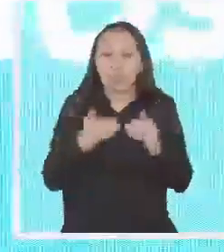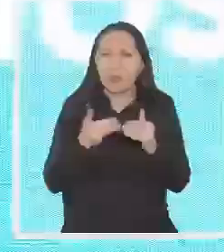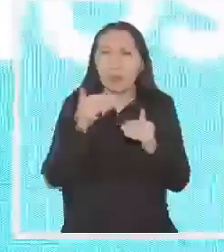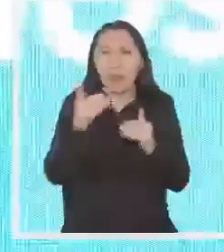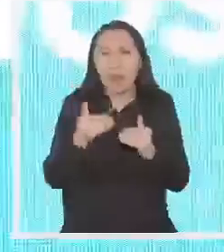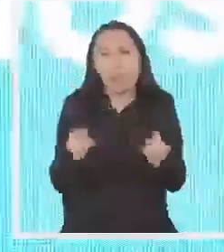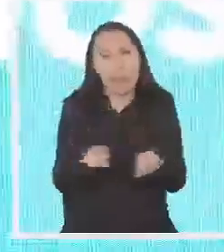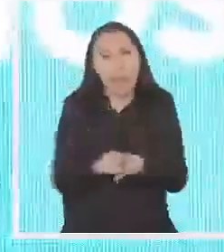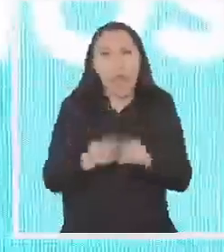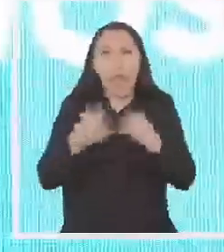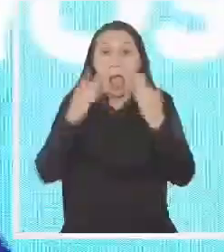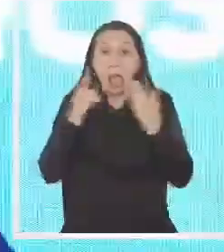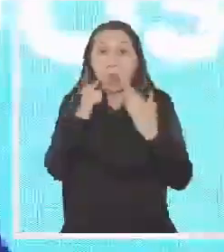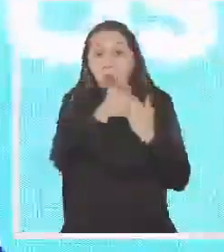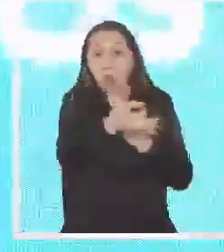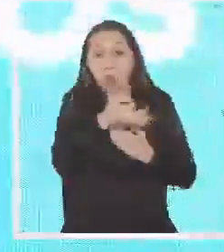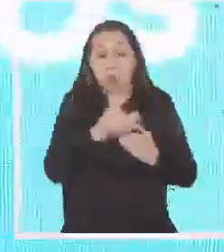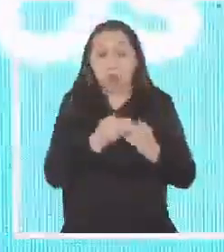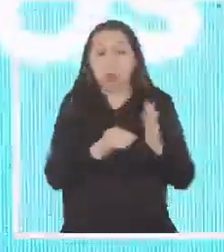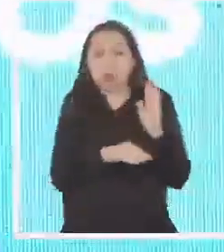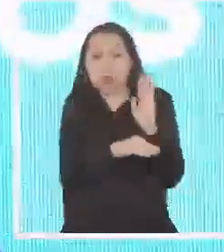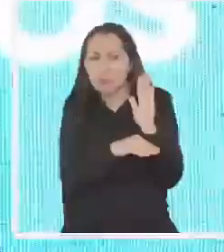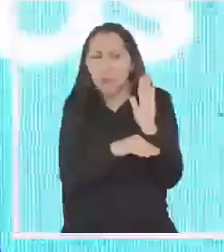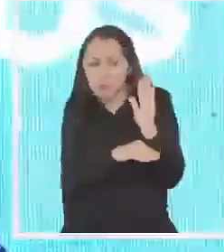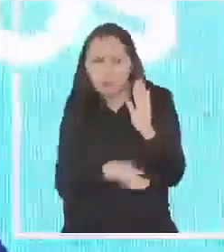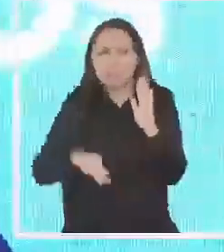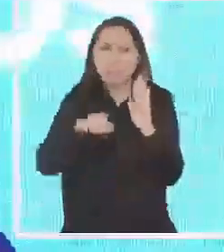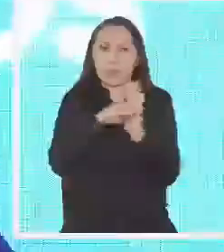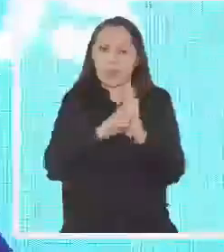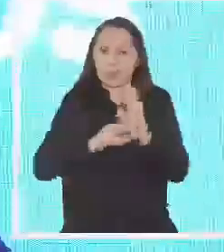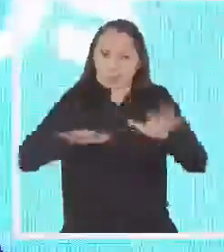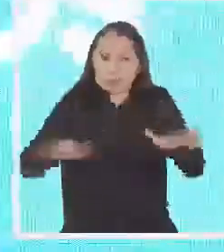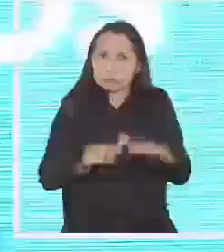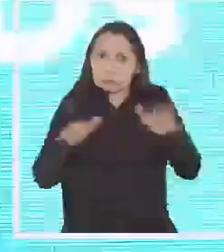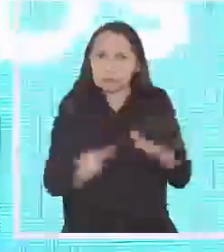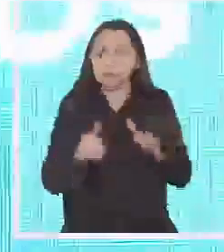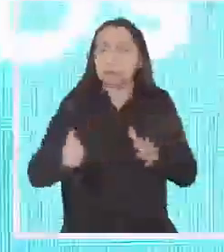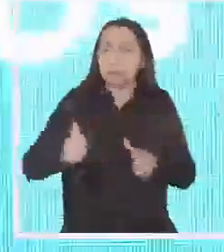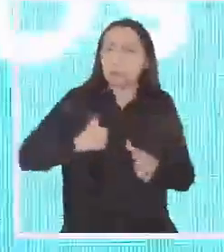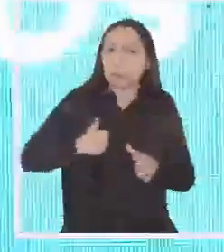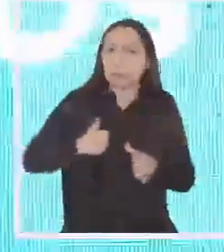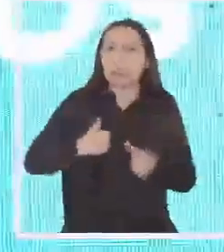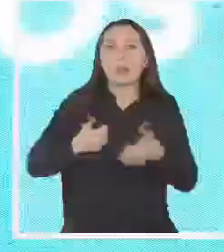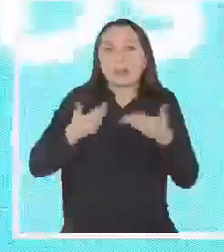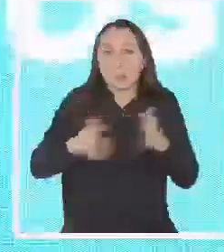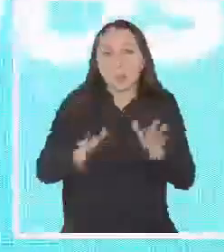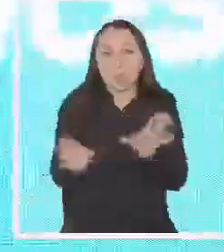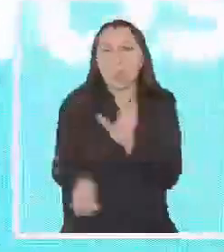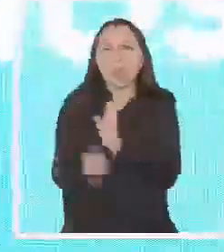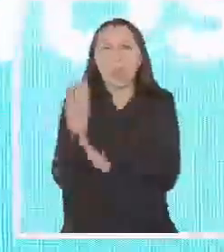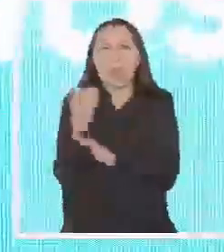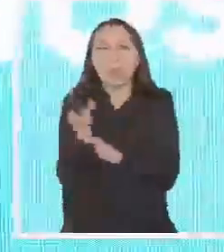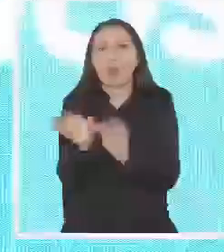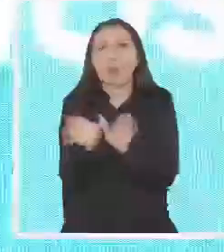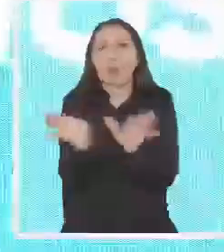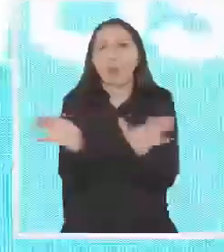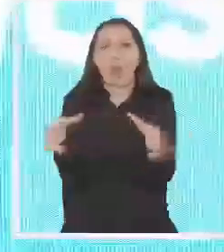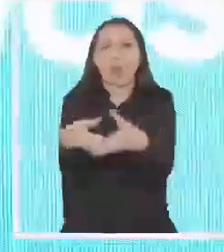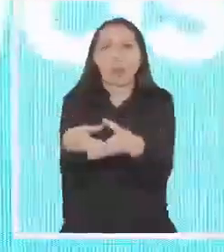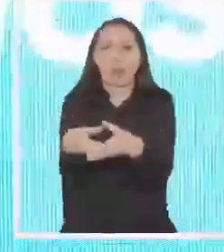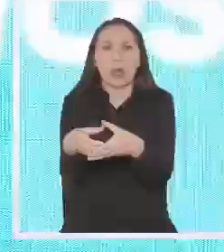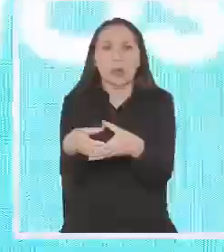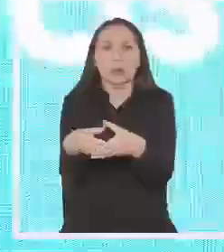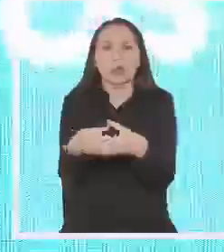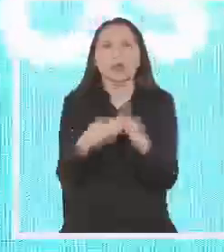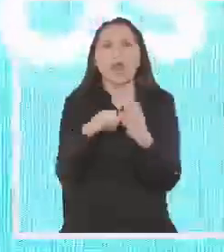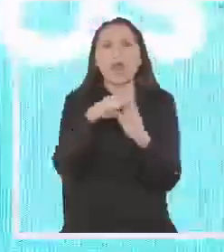me alegro de que pongas la vara más alta. De que pongas la vara más alta y que hayan formado la corporación